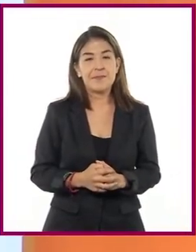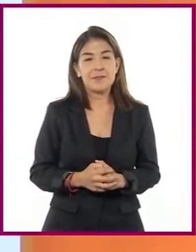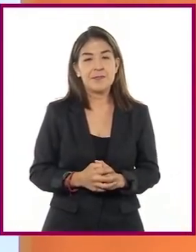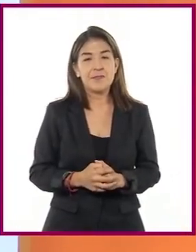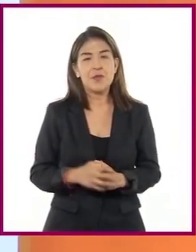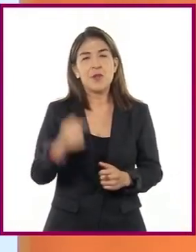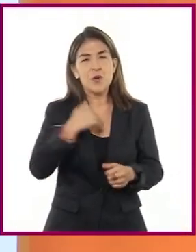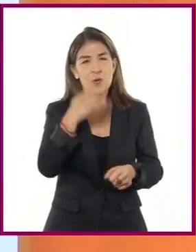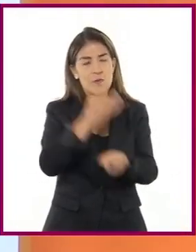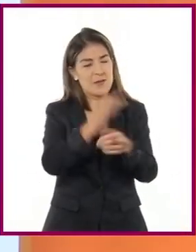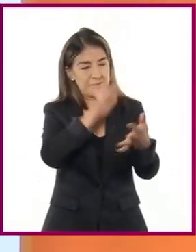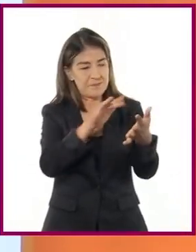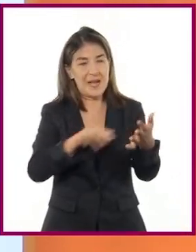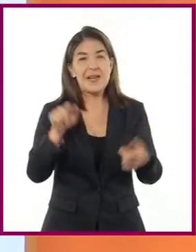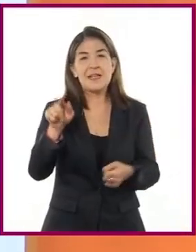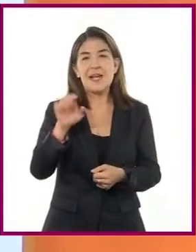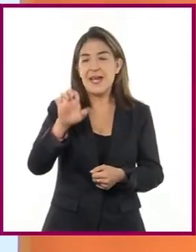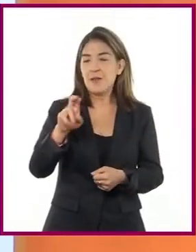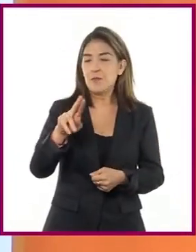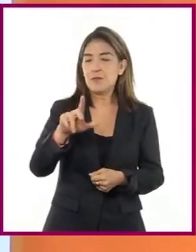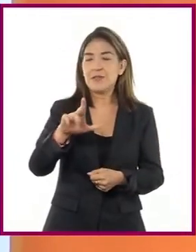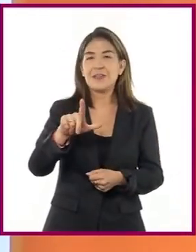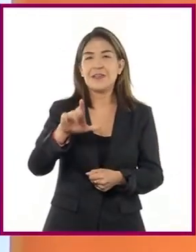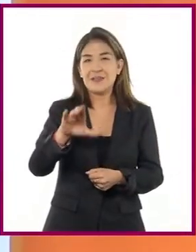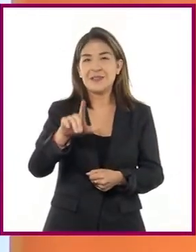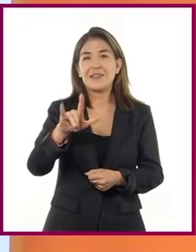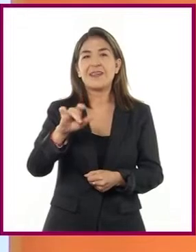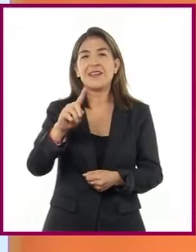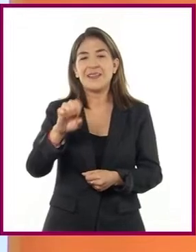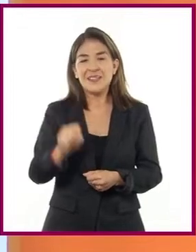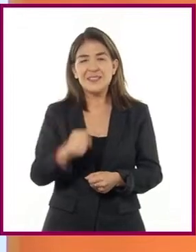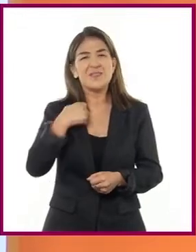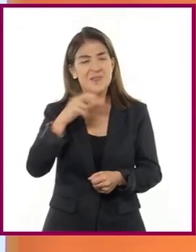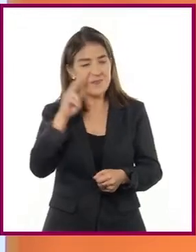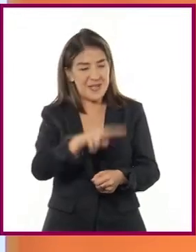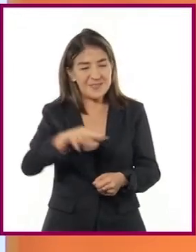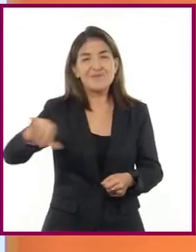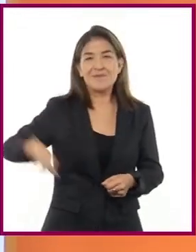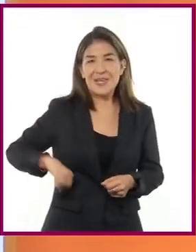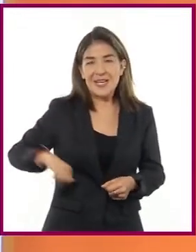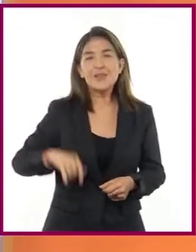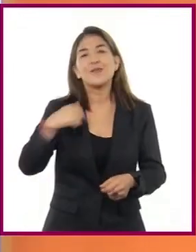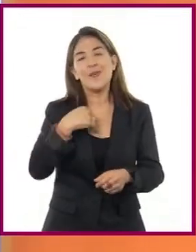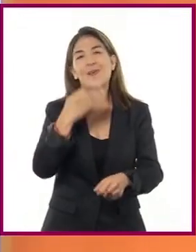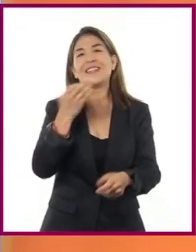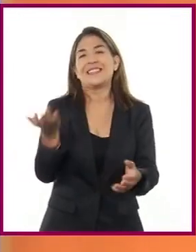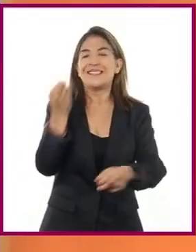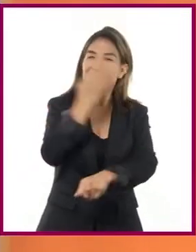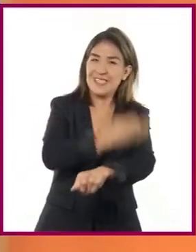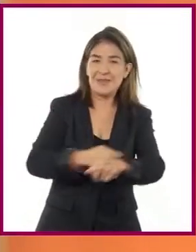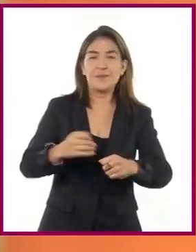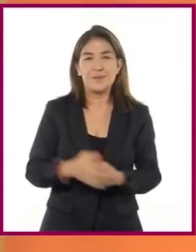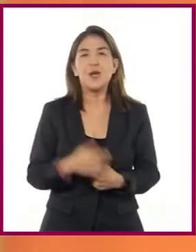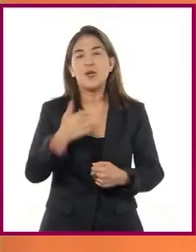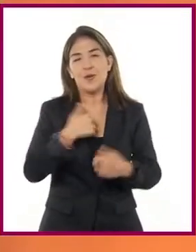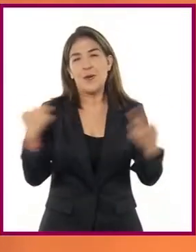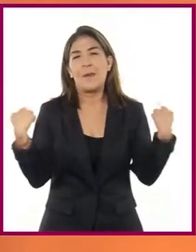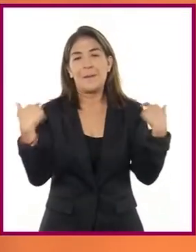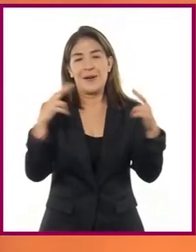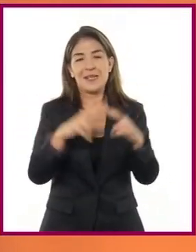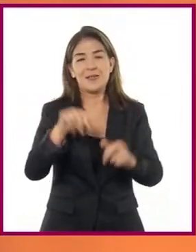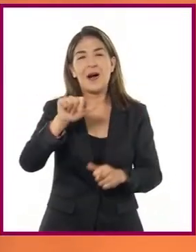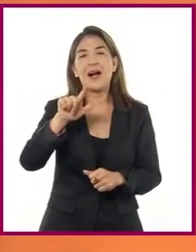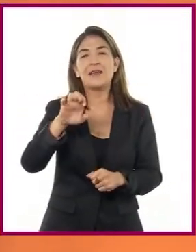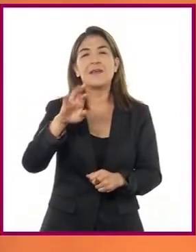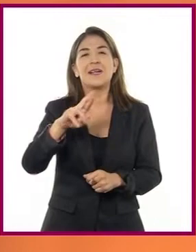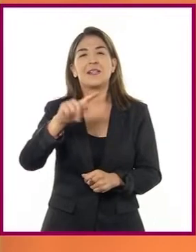Estaba leyendo a Euclides. Por tal razón, estaba tan interesado que tardé un poco. Soy el maestro Alberto Valentín